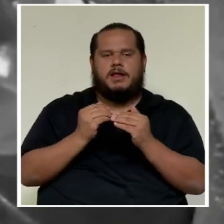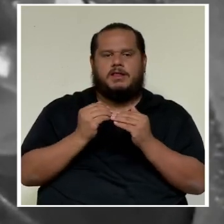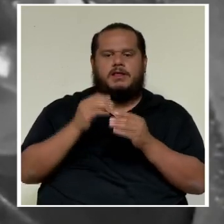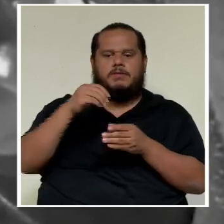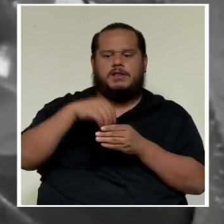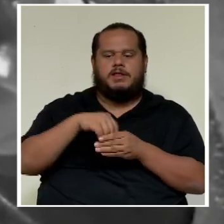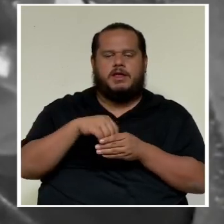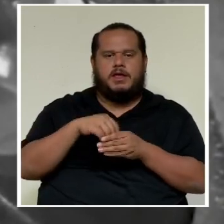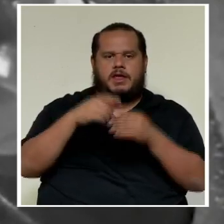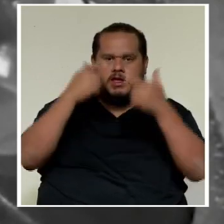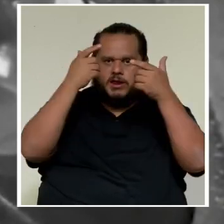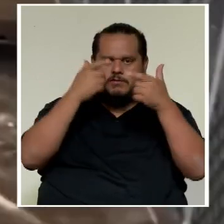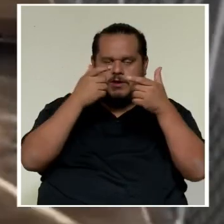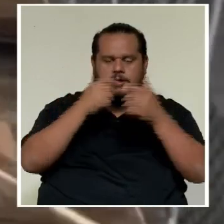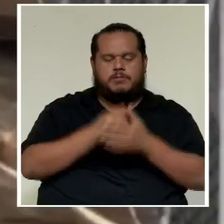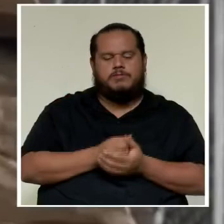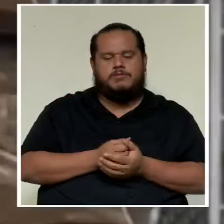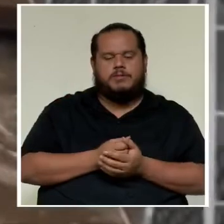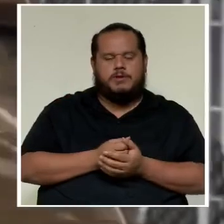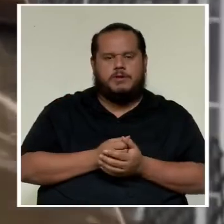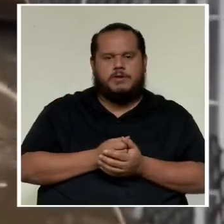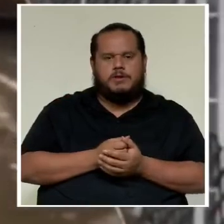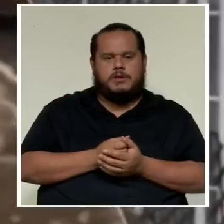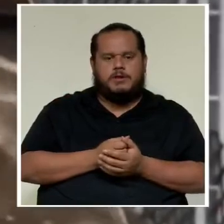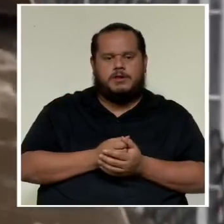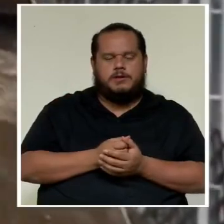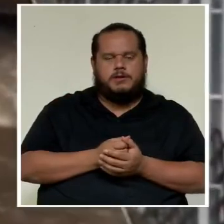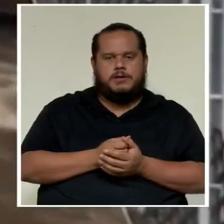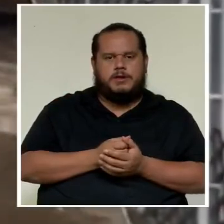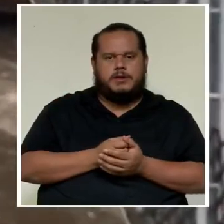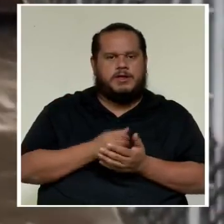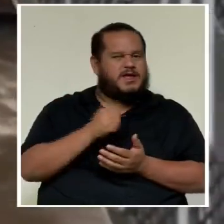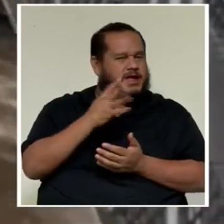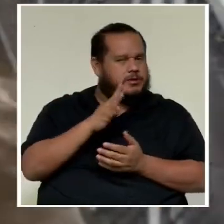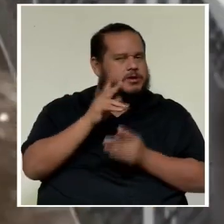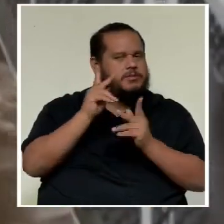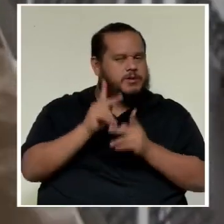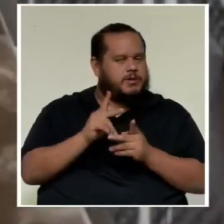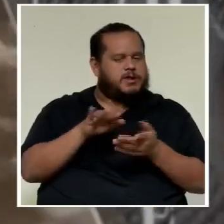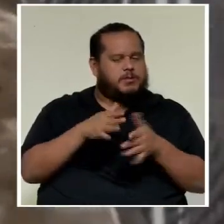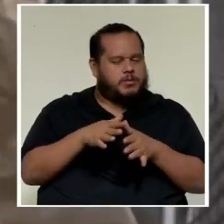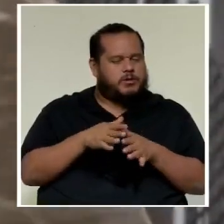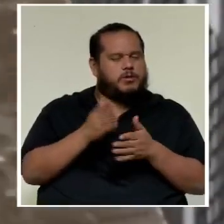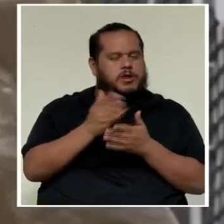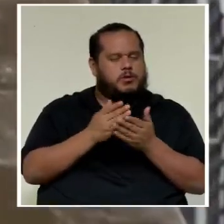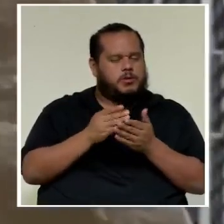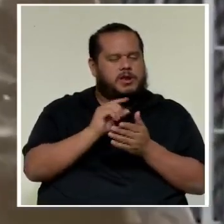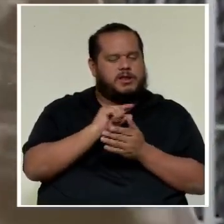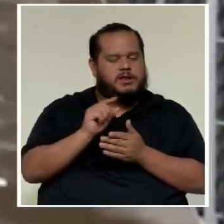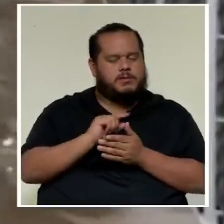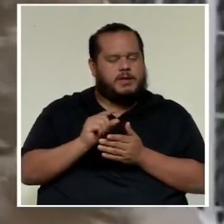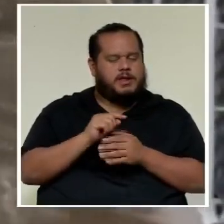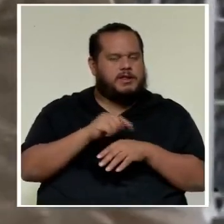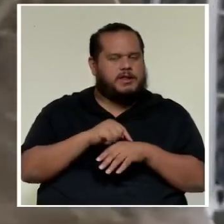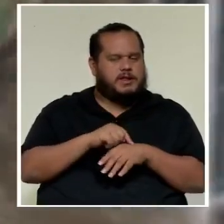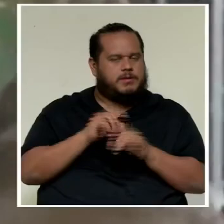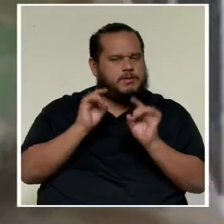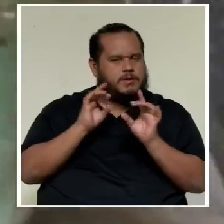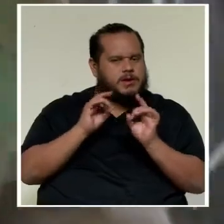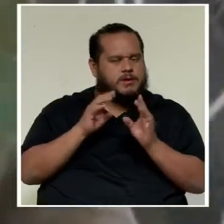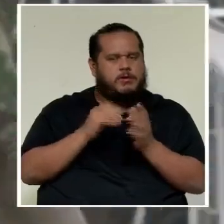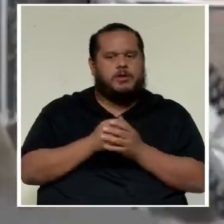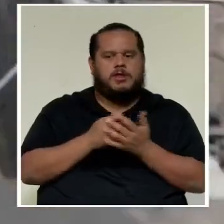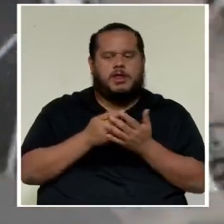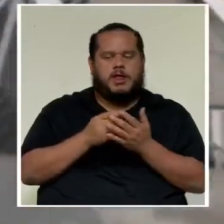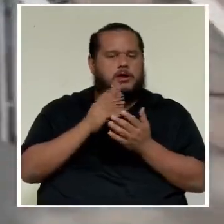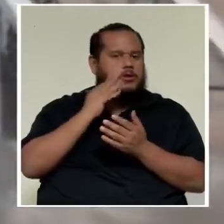Unido. Al menos 14 personas han muerto en toda Europa durante una semana de tiempo salvaje que, según los meteorólogos,